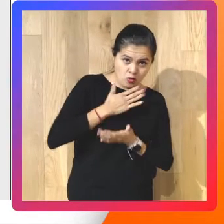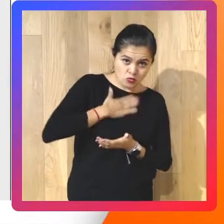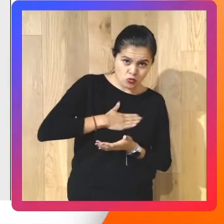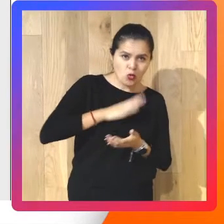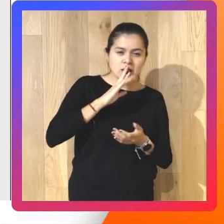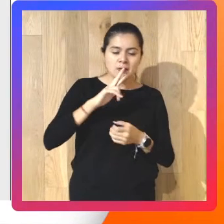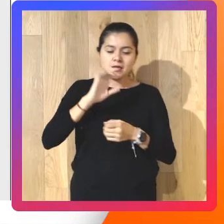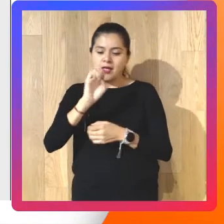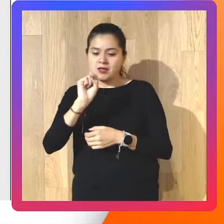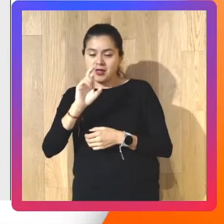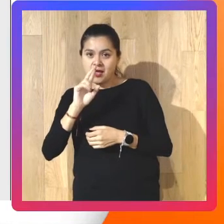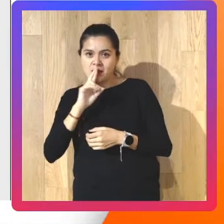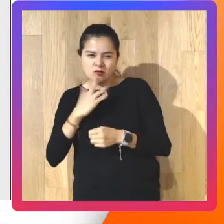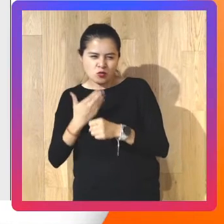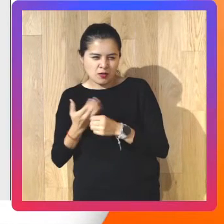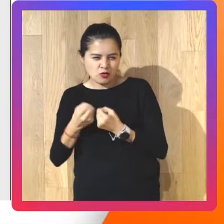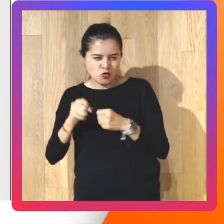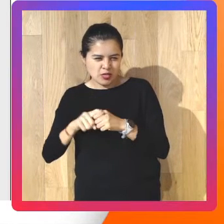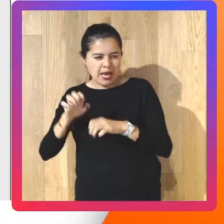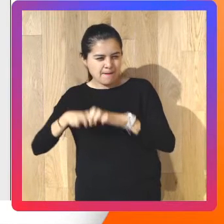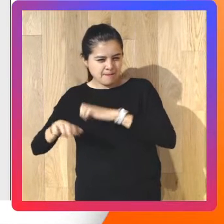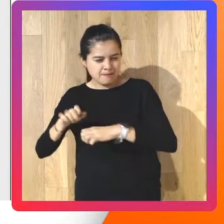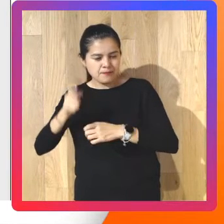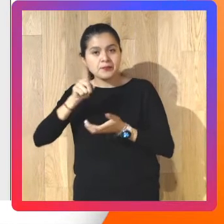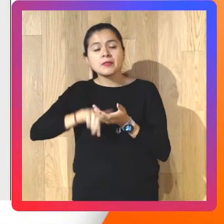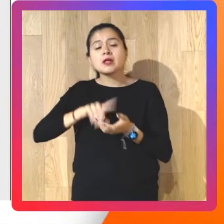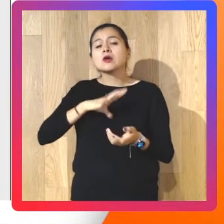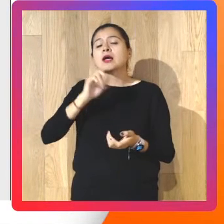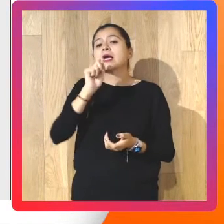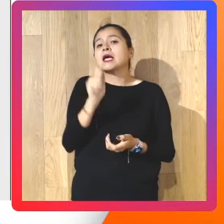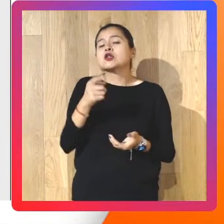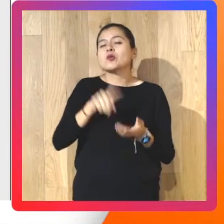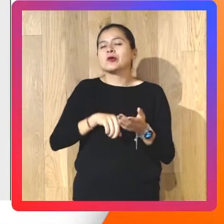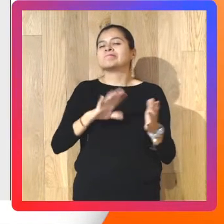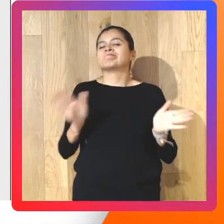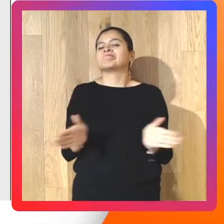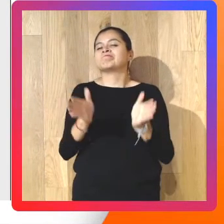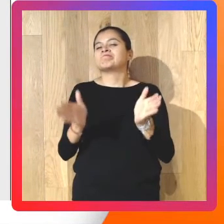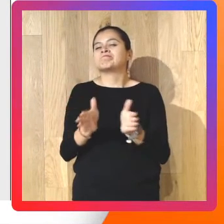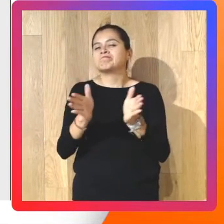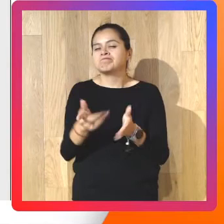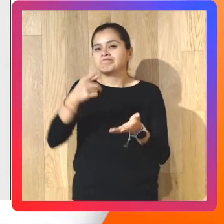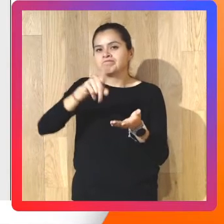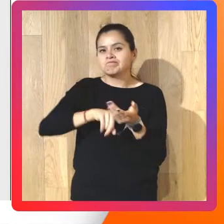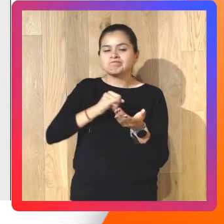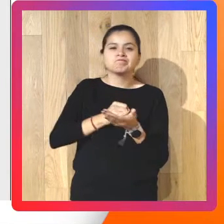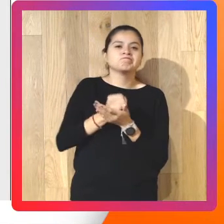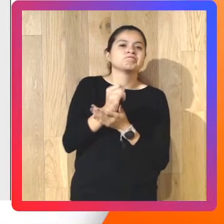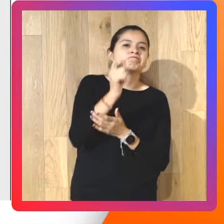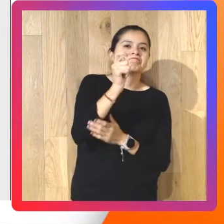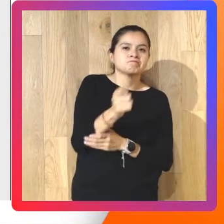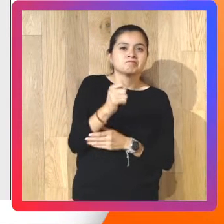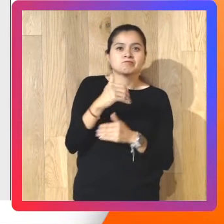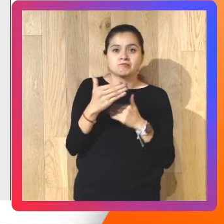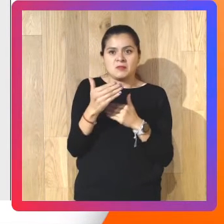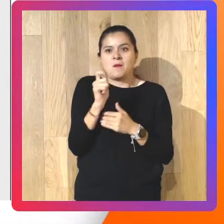social empresarial. Segundo, que nos ayude a impulsar el convencimiento de tomar las decisiones. Básicamente hay que hacer un